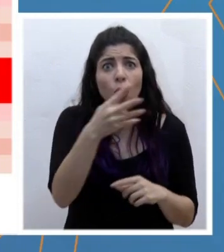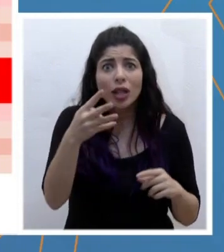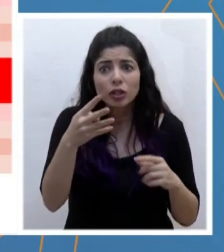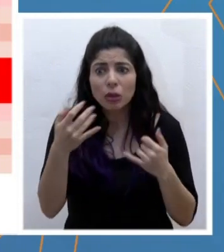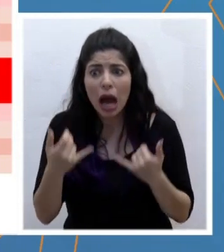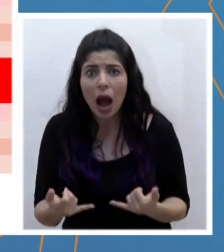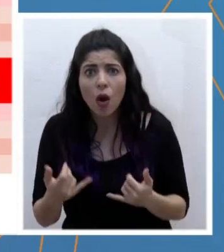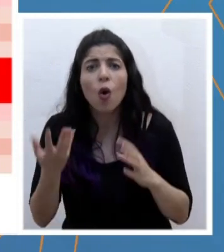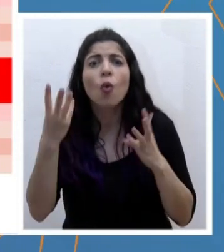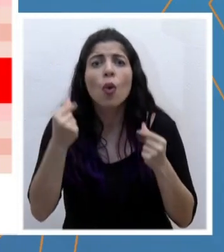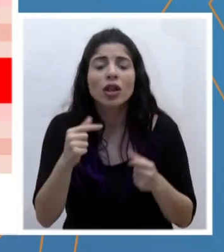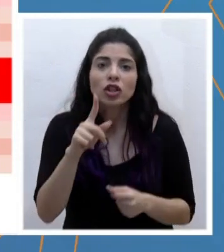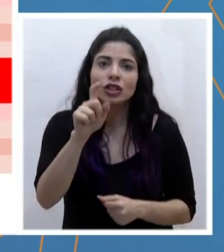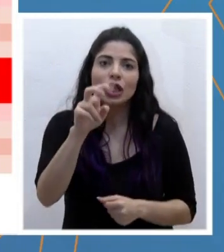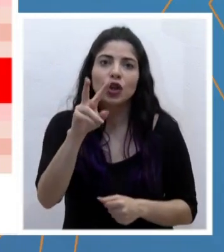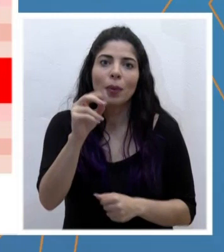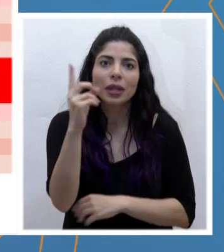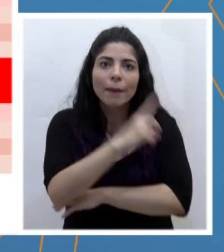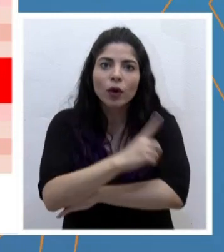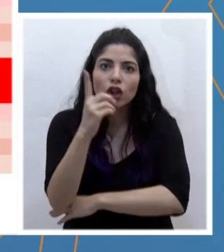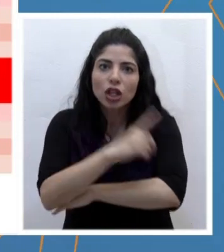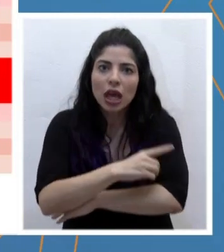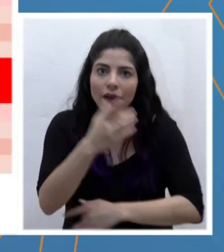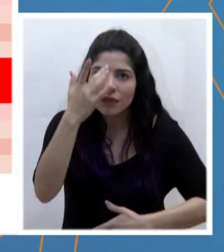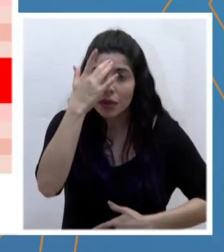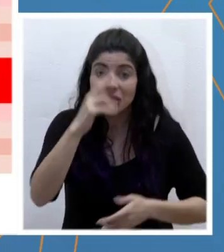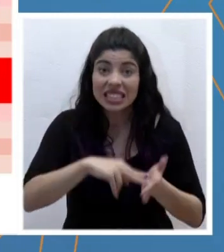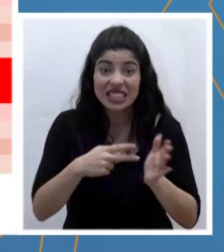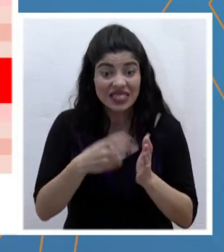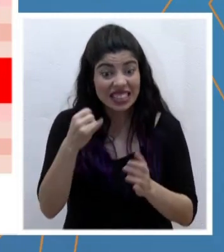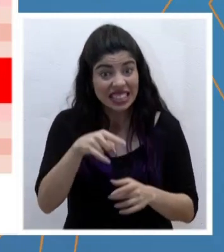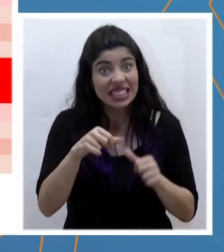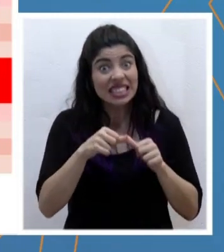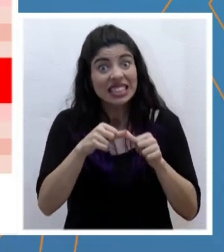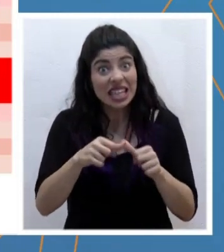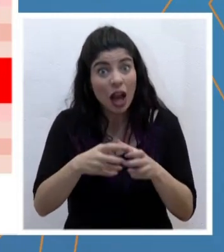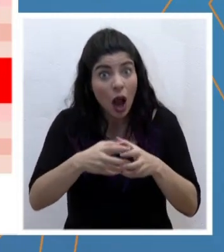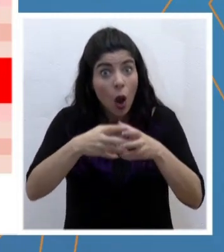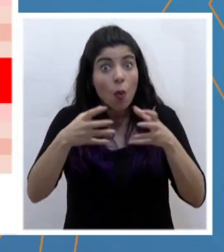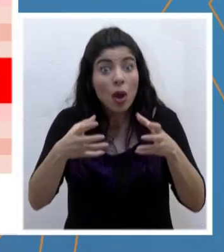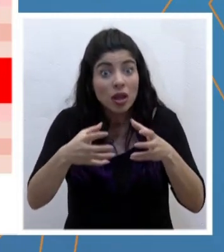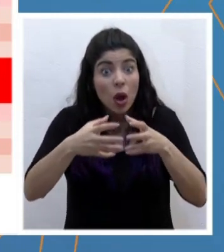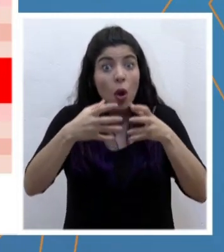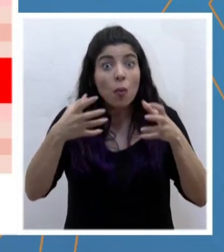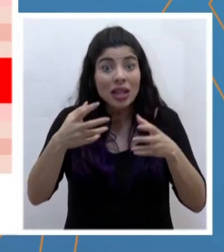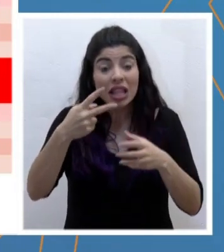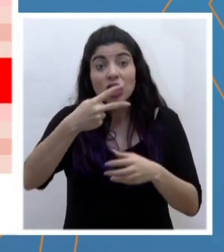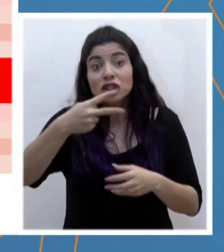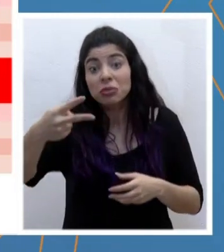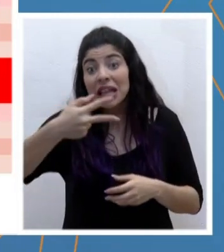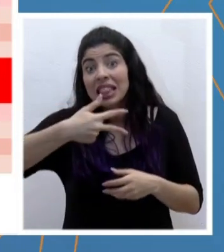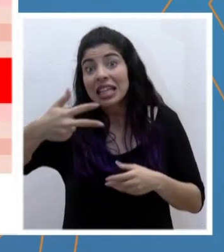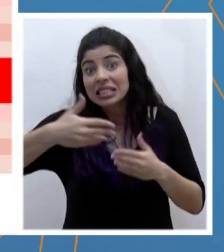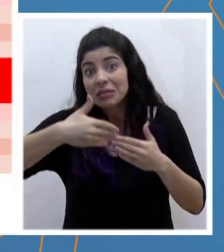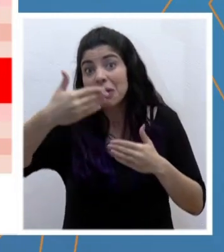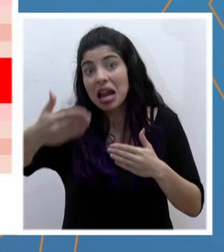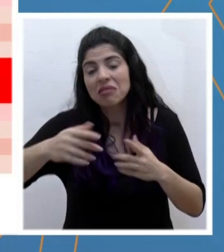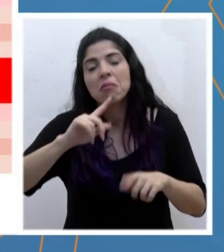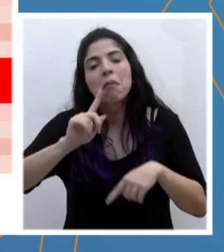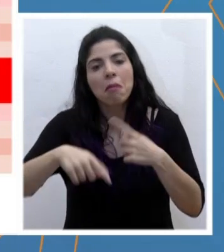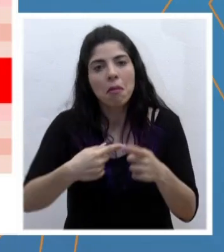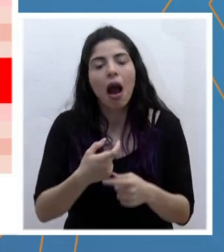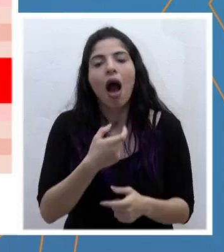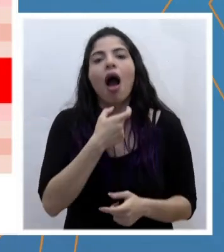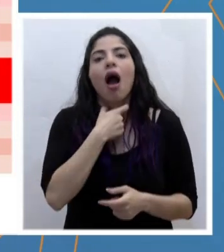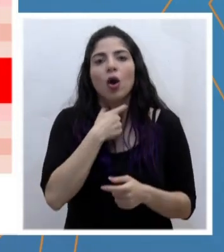en promedio 120 casos diarios. Significa que si seguimos con este comportamiento de 3 a 4 semanas, estaríamos agotando la